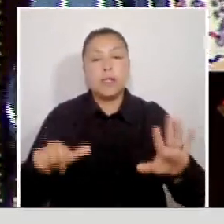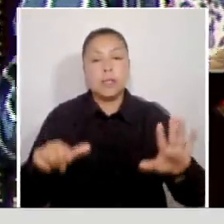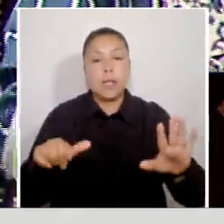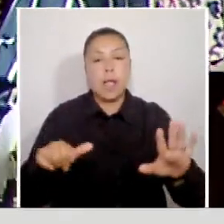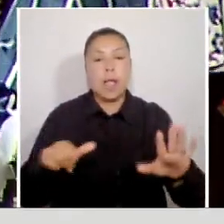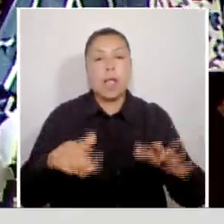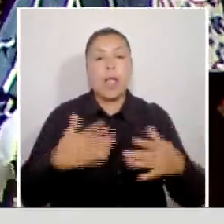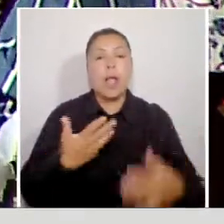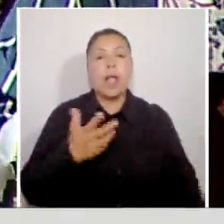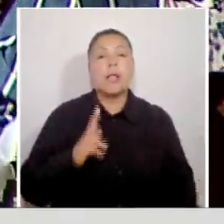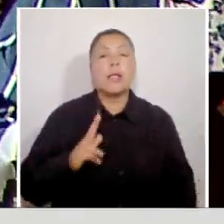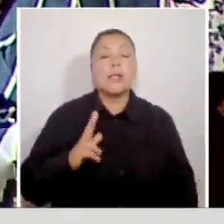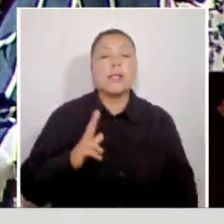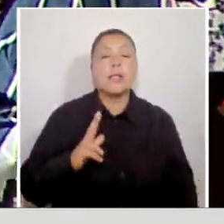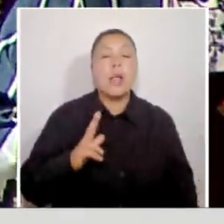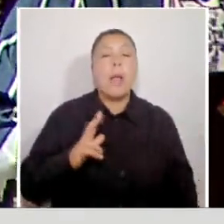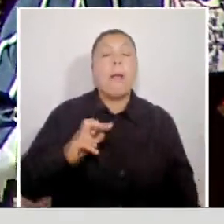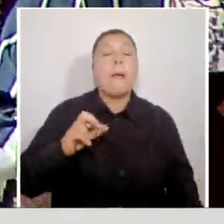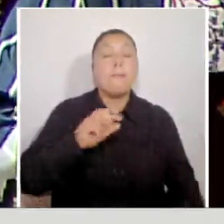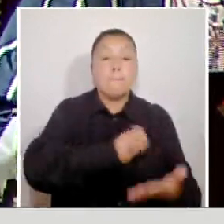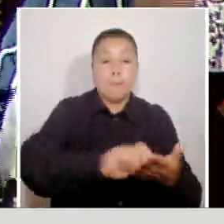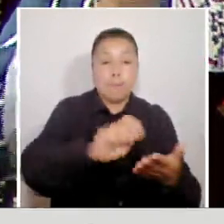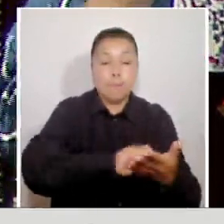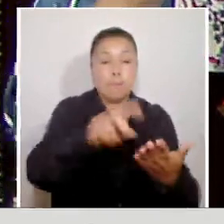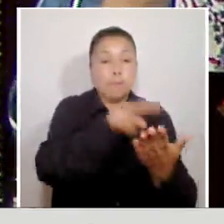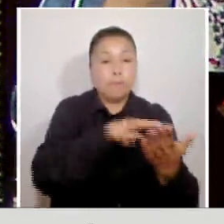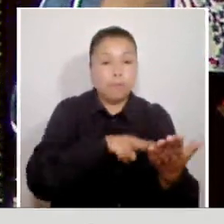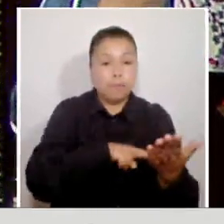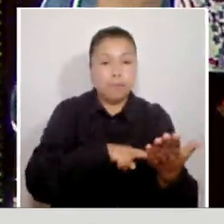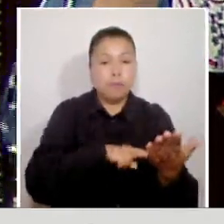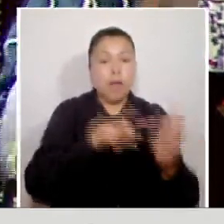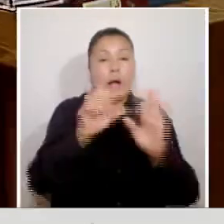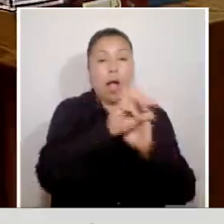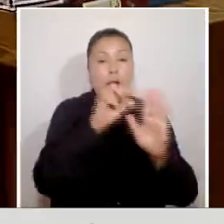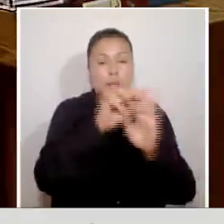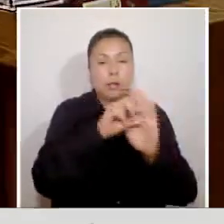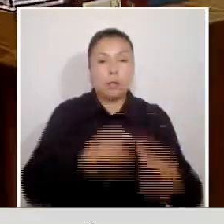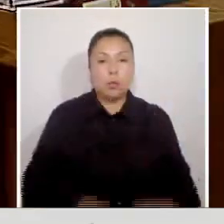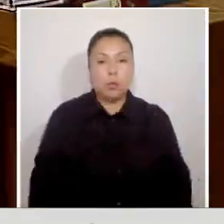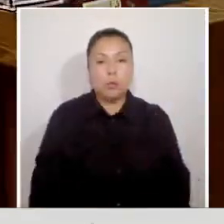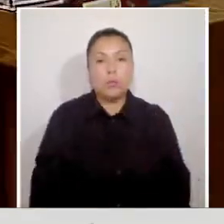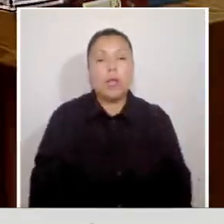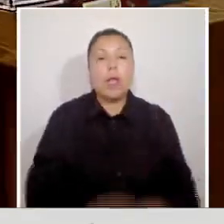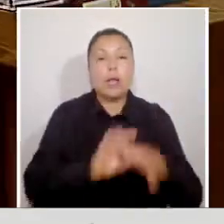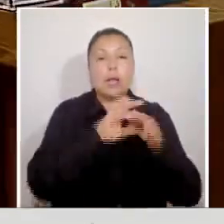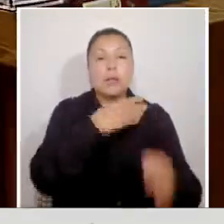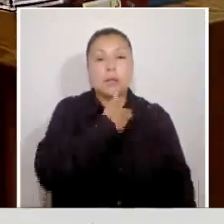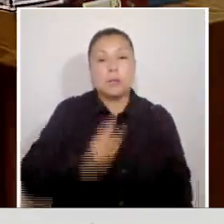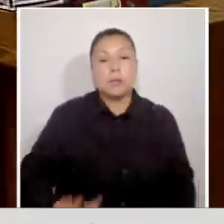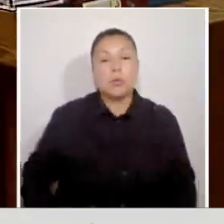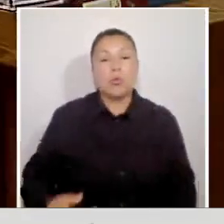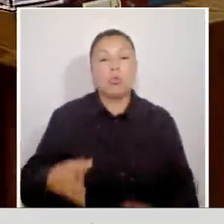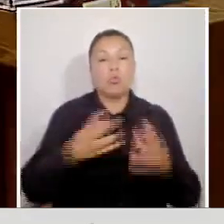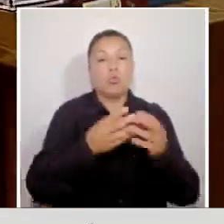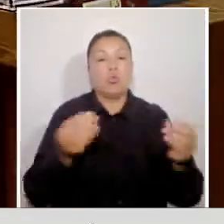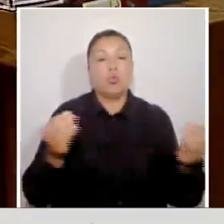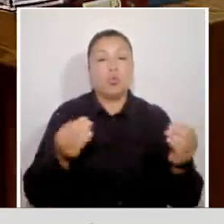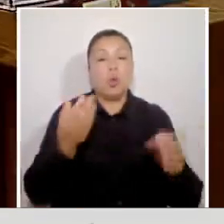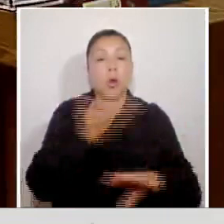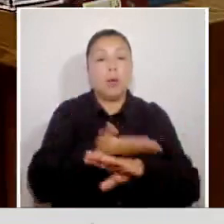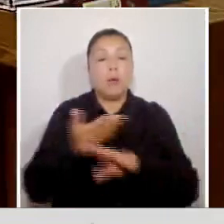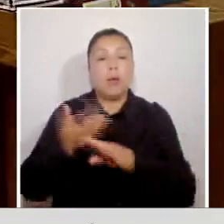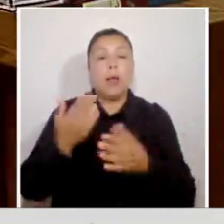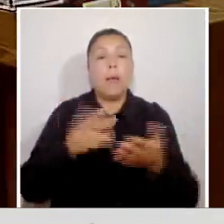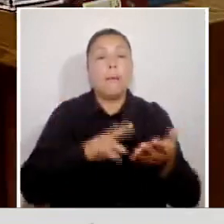señor prosecretario lectura a su título Gracias presidente la resolución la solicitud de resolución